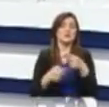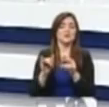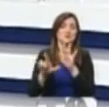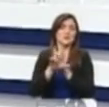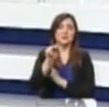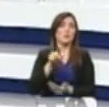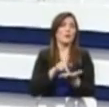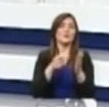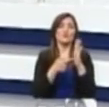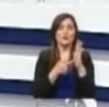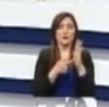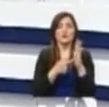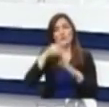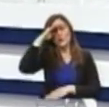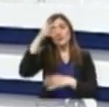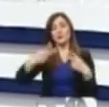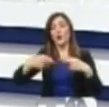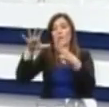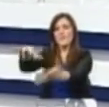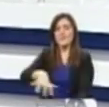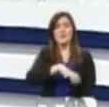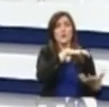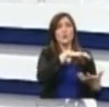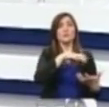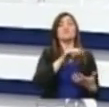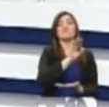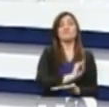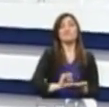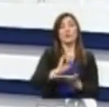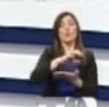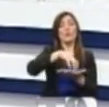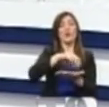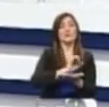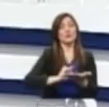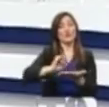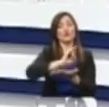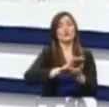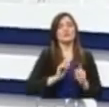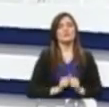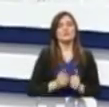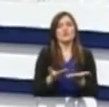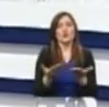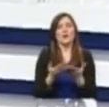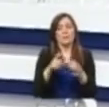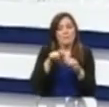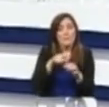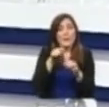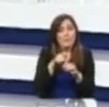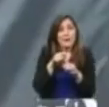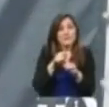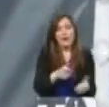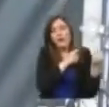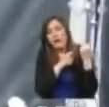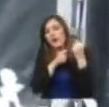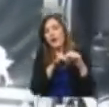operativo realizado en Ibarra, en la provincia de Imbabura. La mercadería decomisada estaba camuflada bajo quintales de papas.